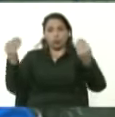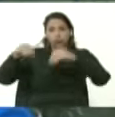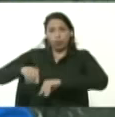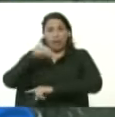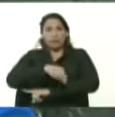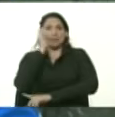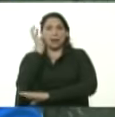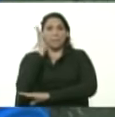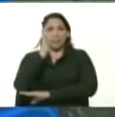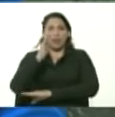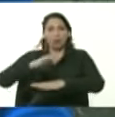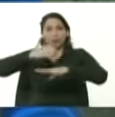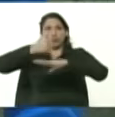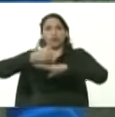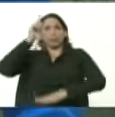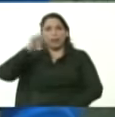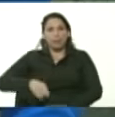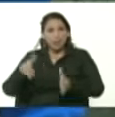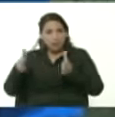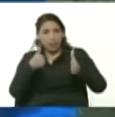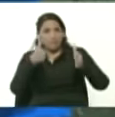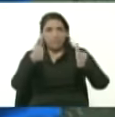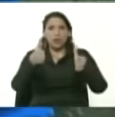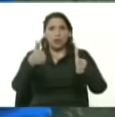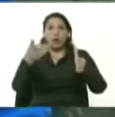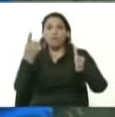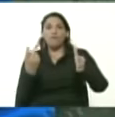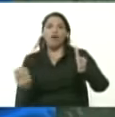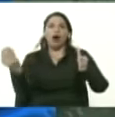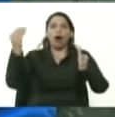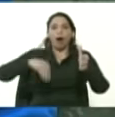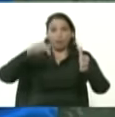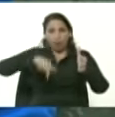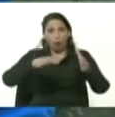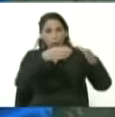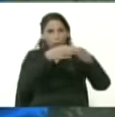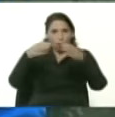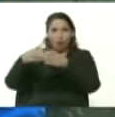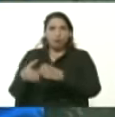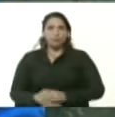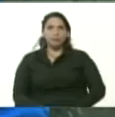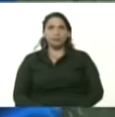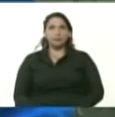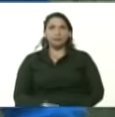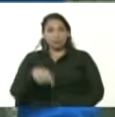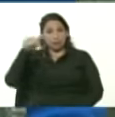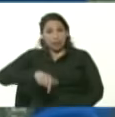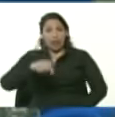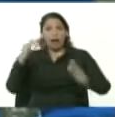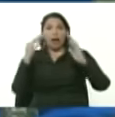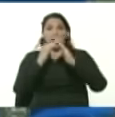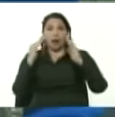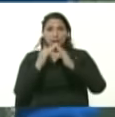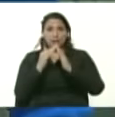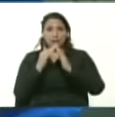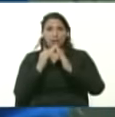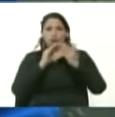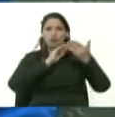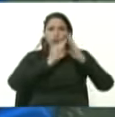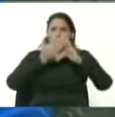Asamblea General y del camino por venir de esta organización. En esta Casa de